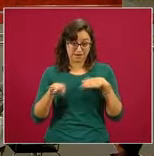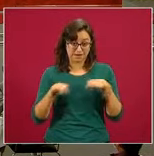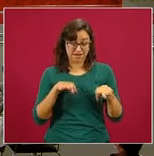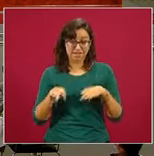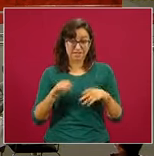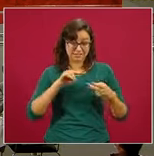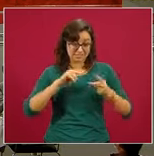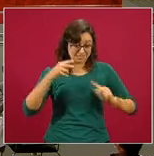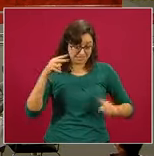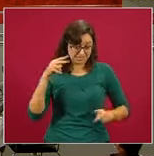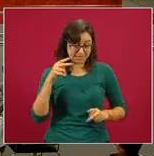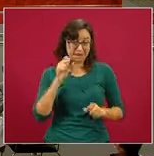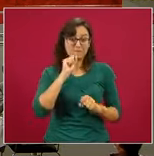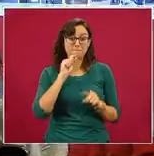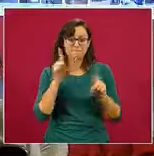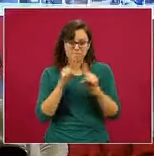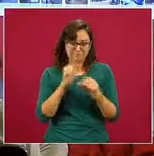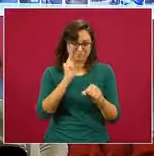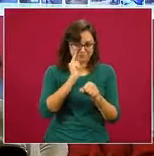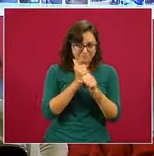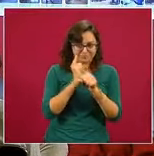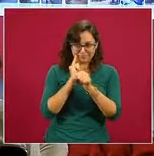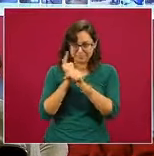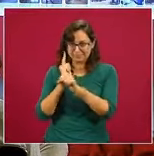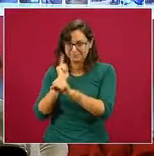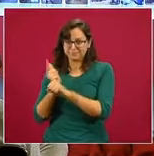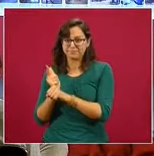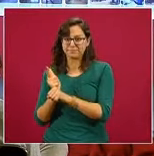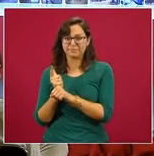genética, sino en el diagnóstico, en